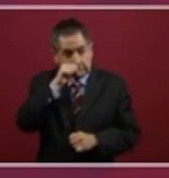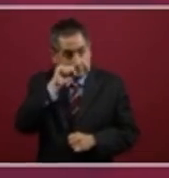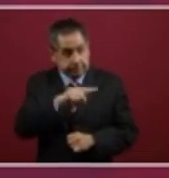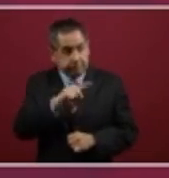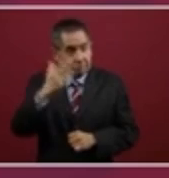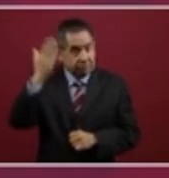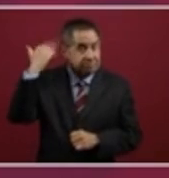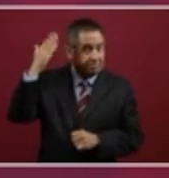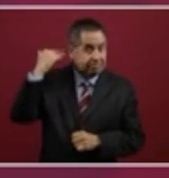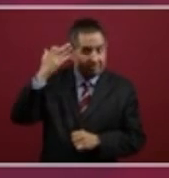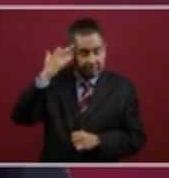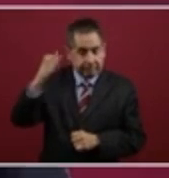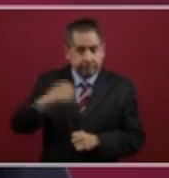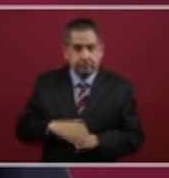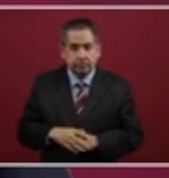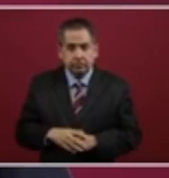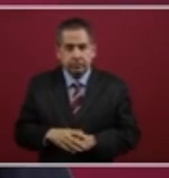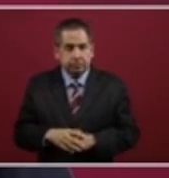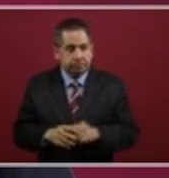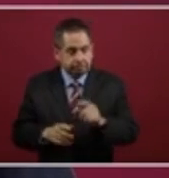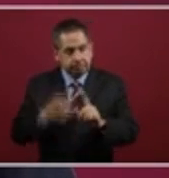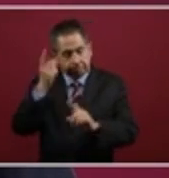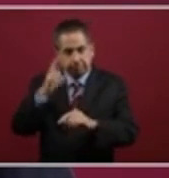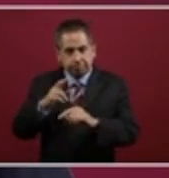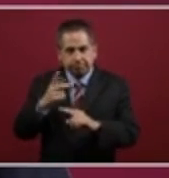y lo cesaron